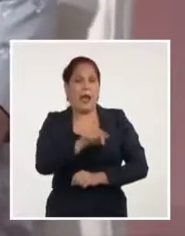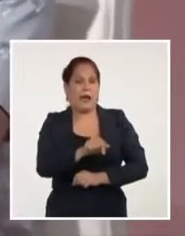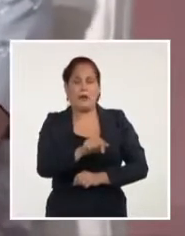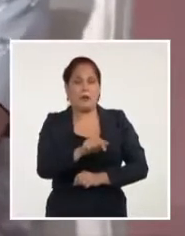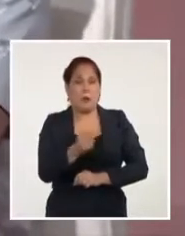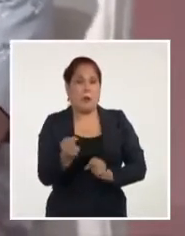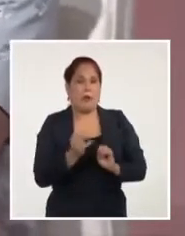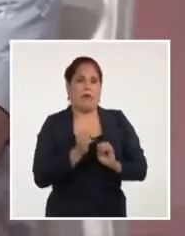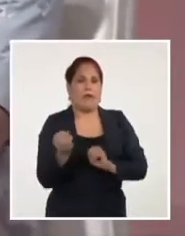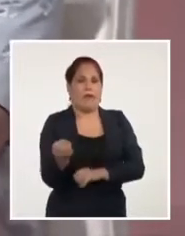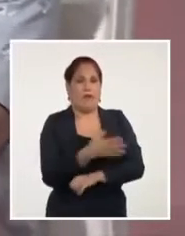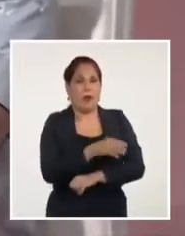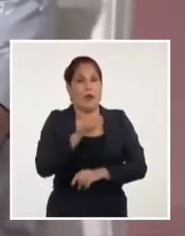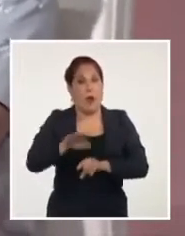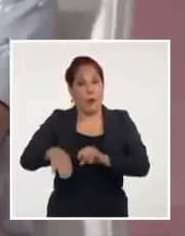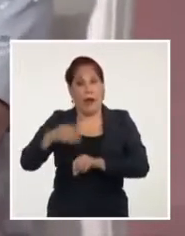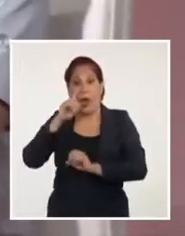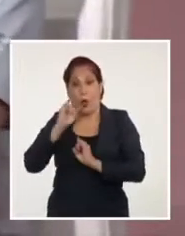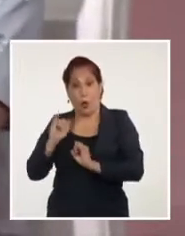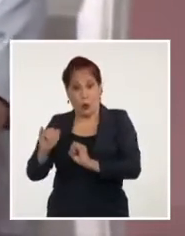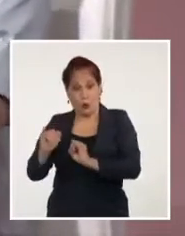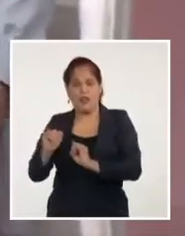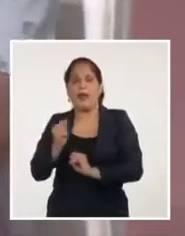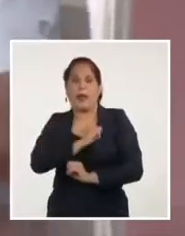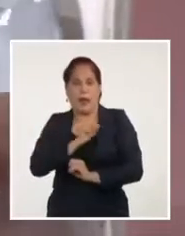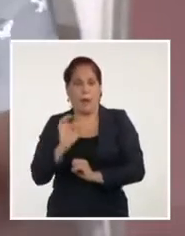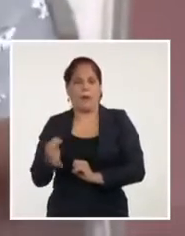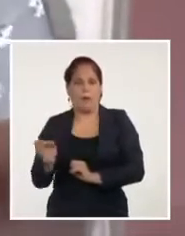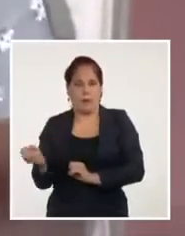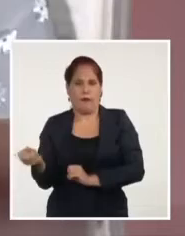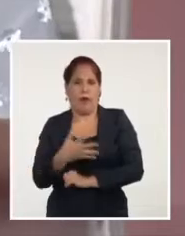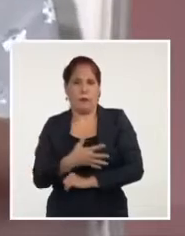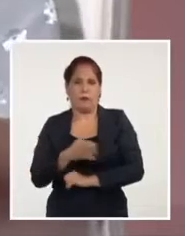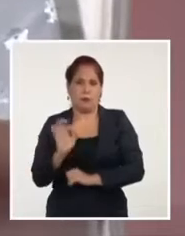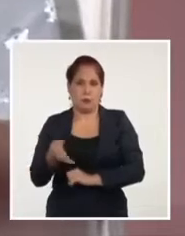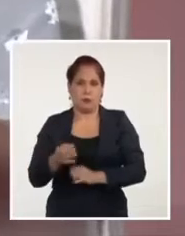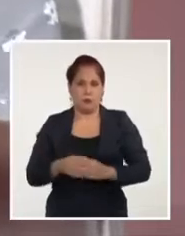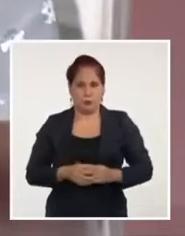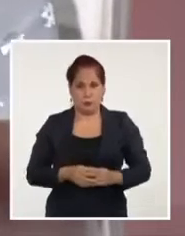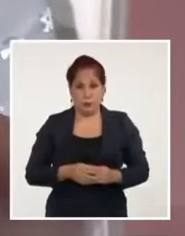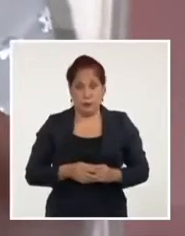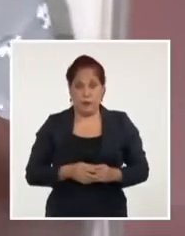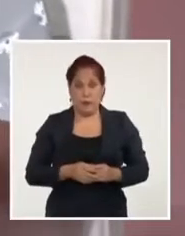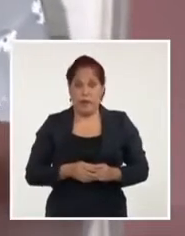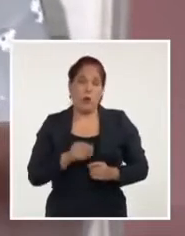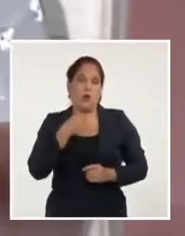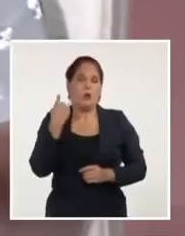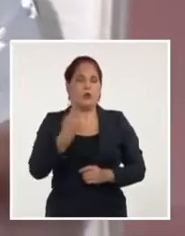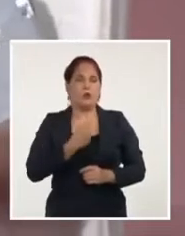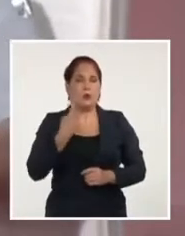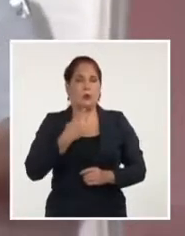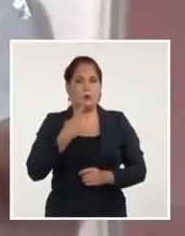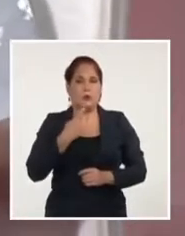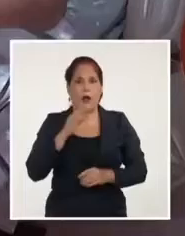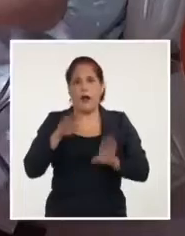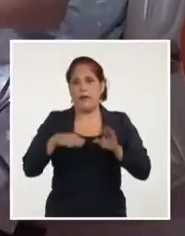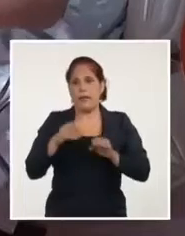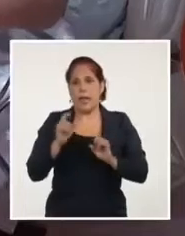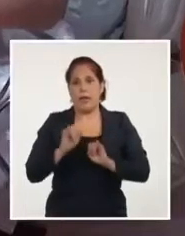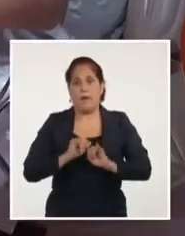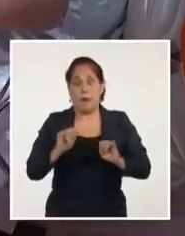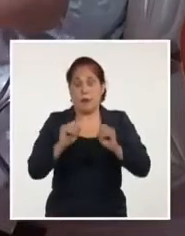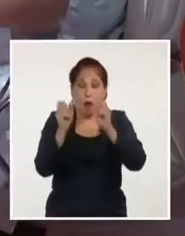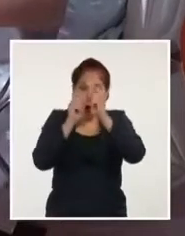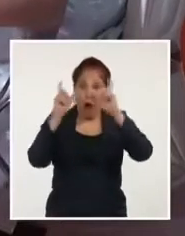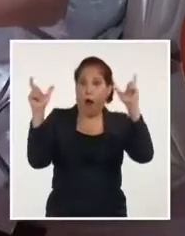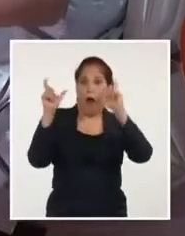noticioso. Ya hace mucho tiempo, hace ya casi más de 20 años o más, estamos asistiendo a la espectacularización de la noticia. Era un